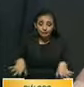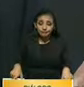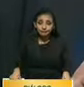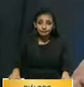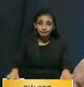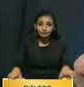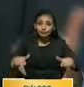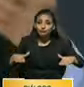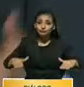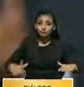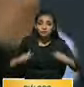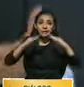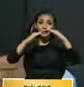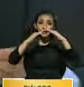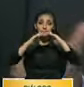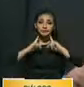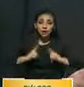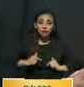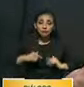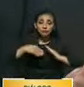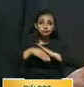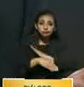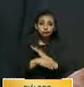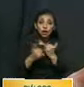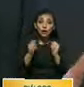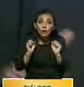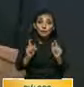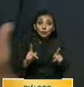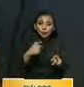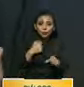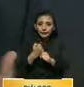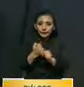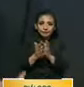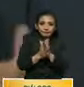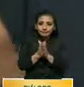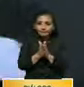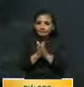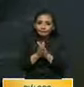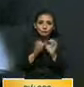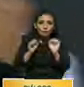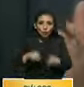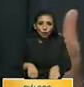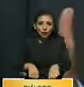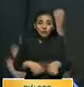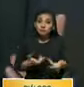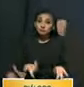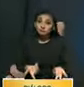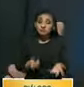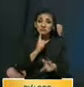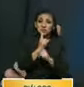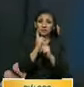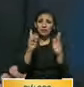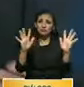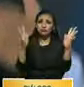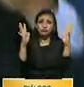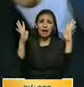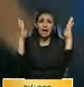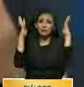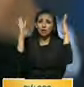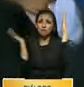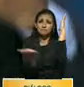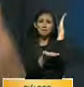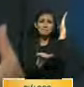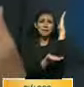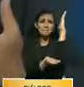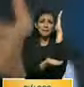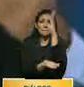Esto afecta a su salud y esta es una oportunidad de empleos. Hemos dicho, se ha deforestado gravemente al país.